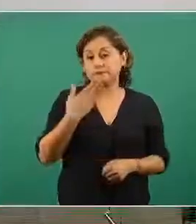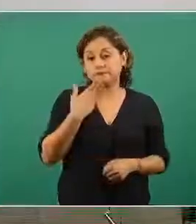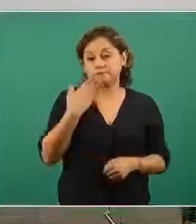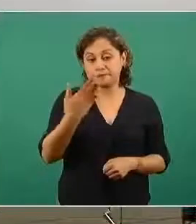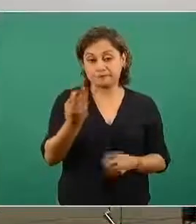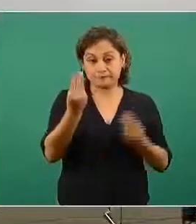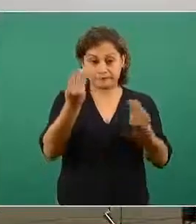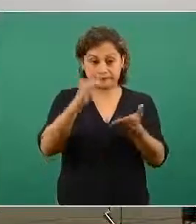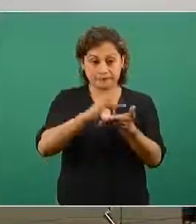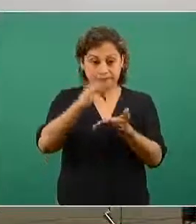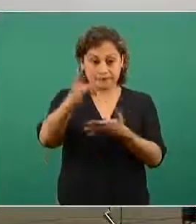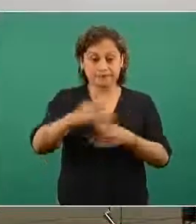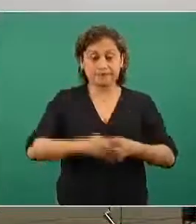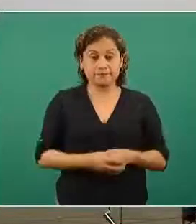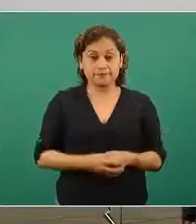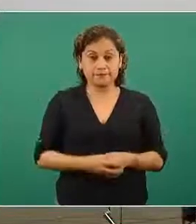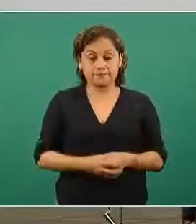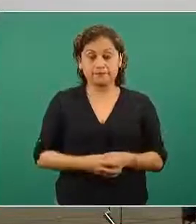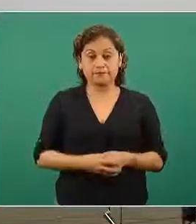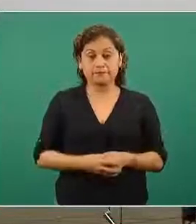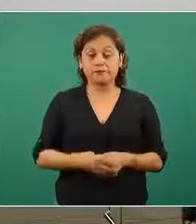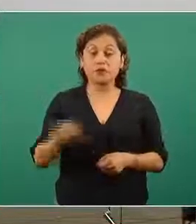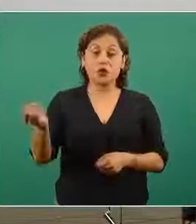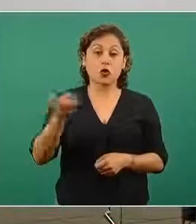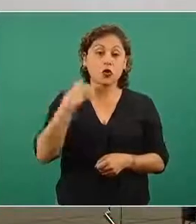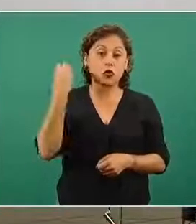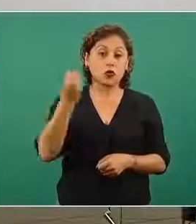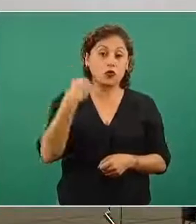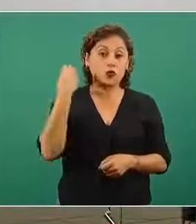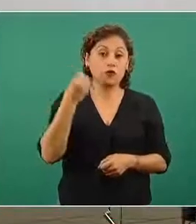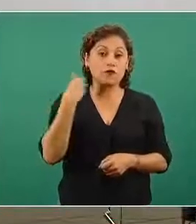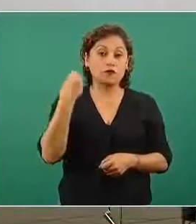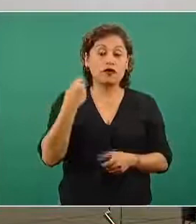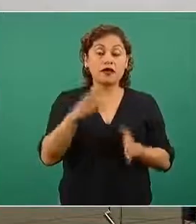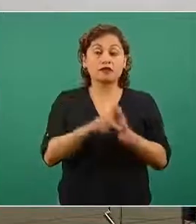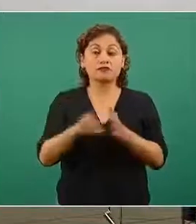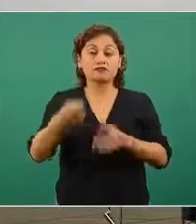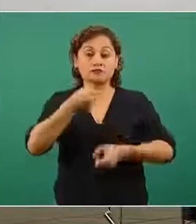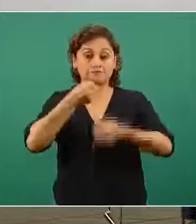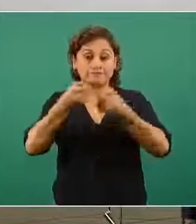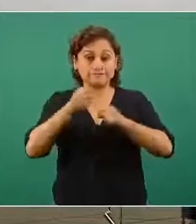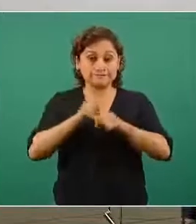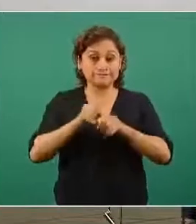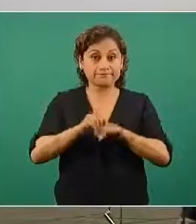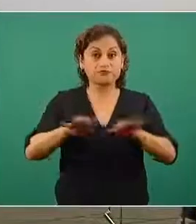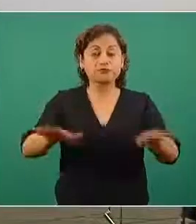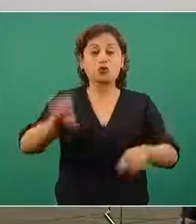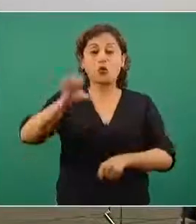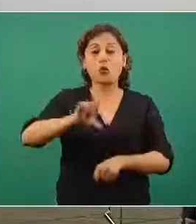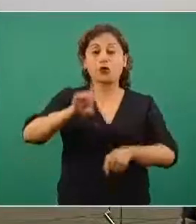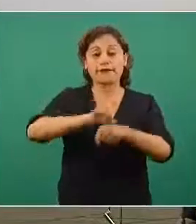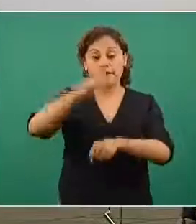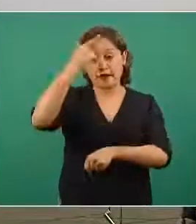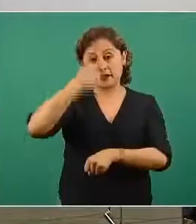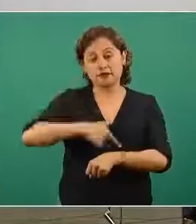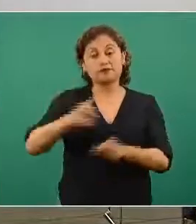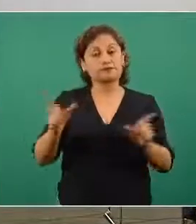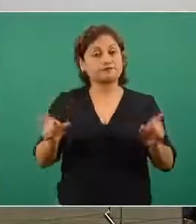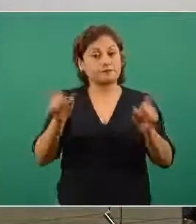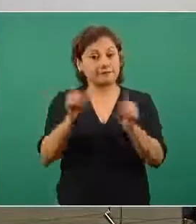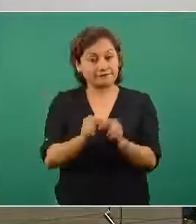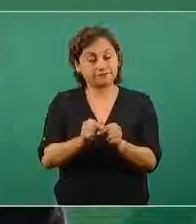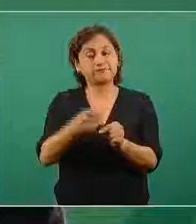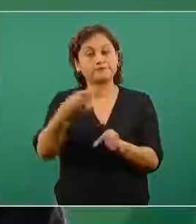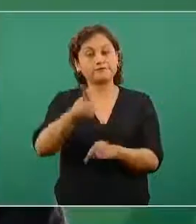gracias. Damos por terminada la conferencia de prensa de esta noche, no sin antes siempre recordándole a la